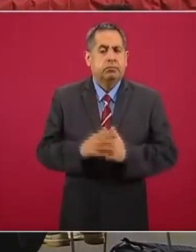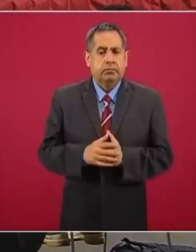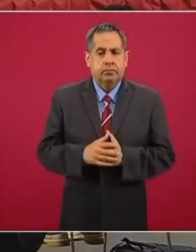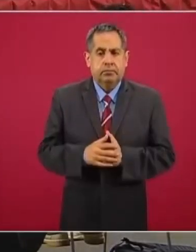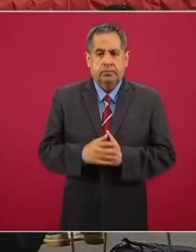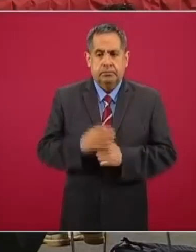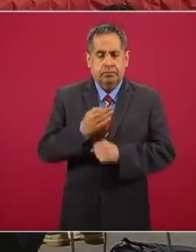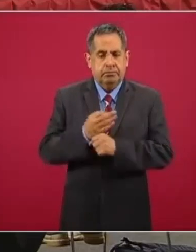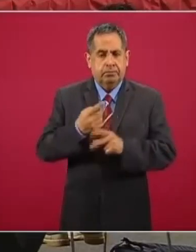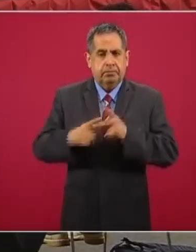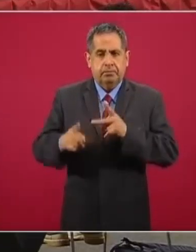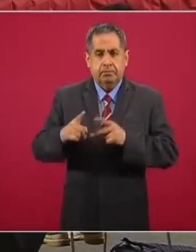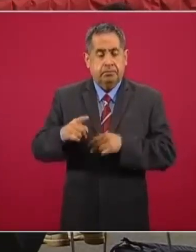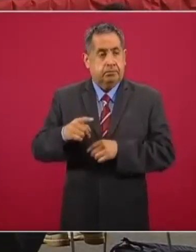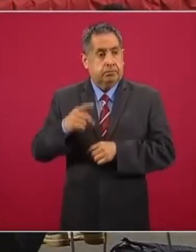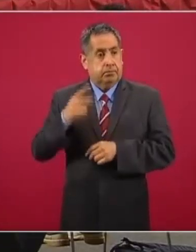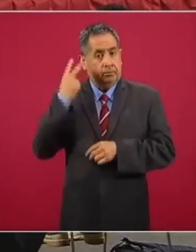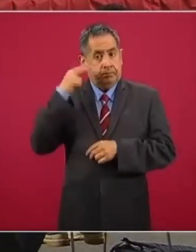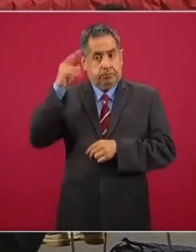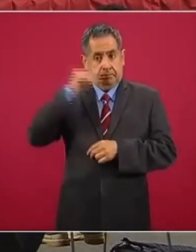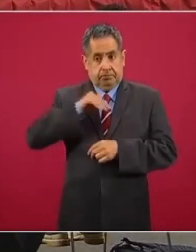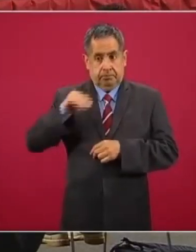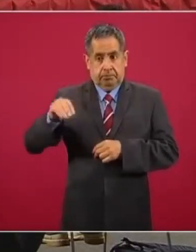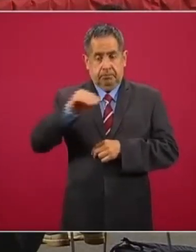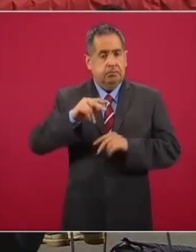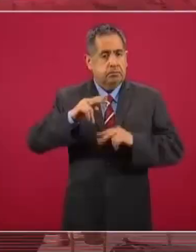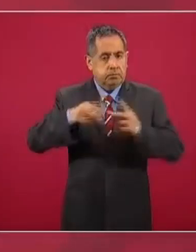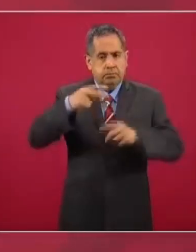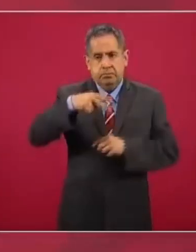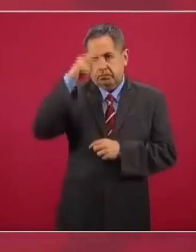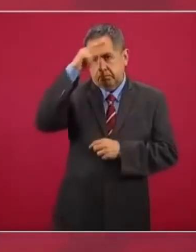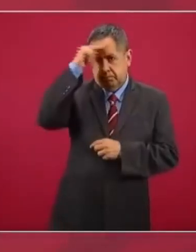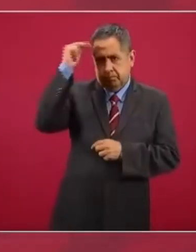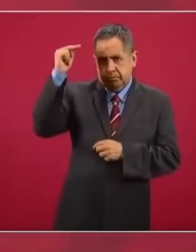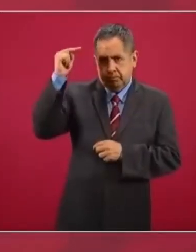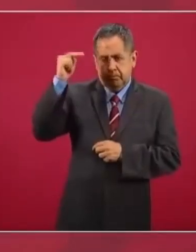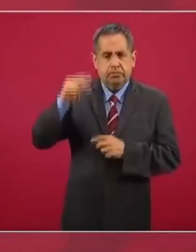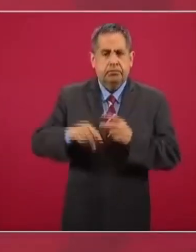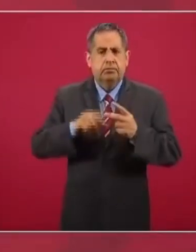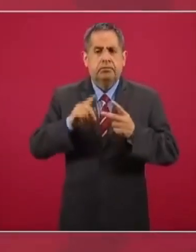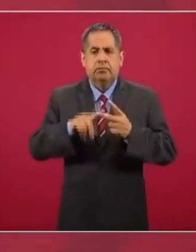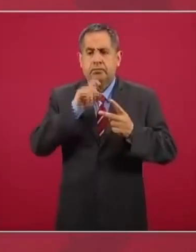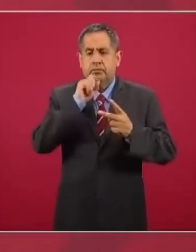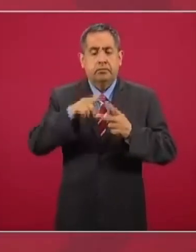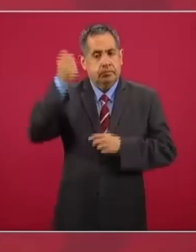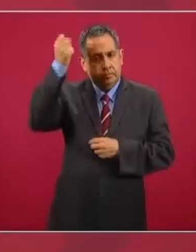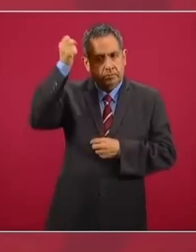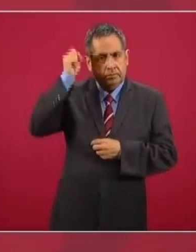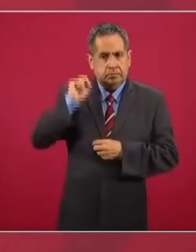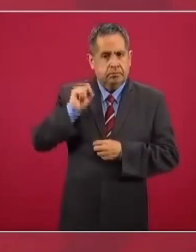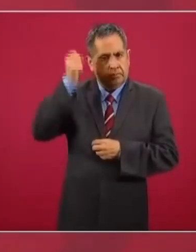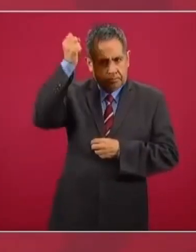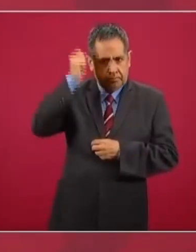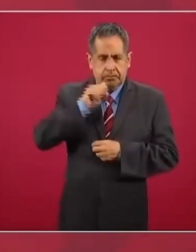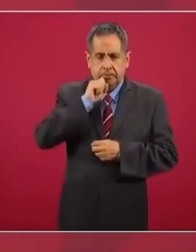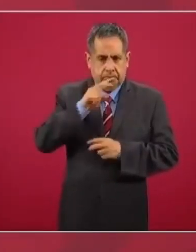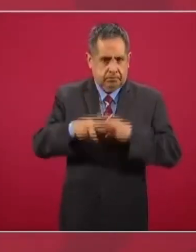iniciar hoy una gira. Vamos a Nayarit y a Sinaloa.